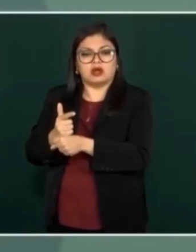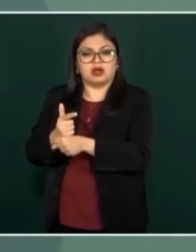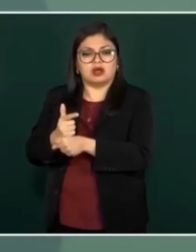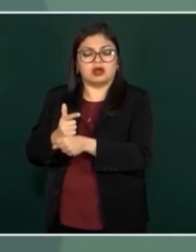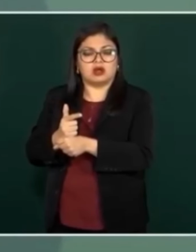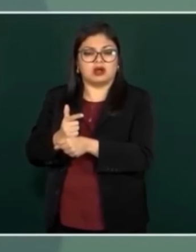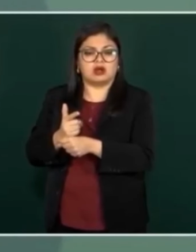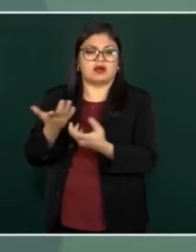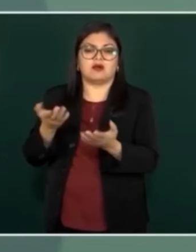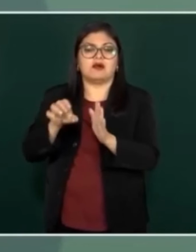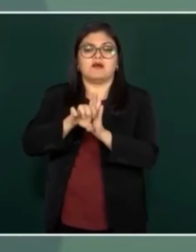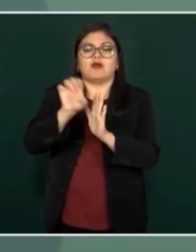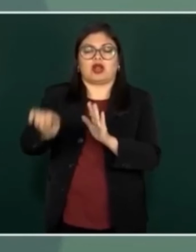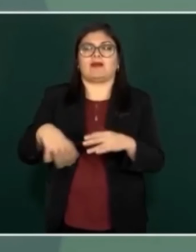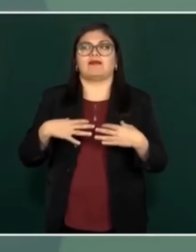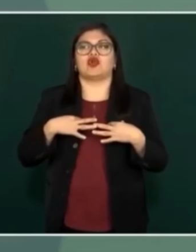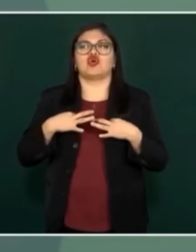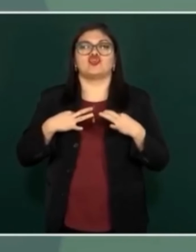poniendo el ejemplo, ropa,